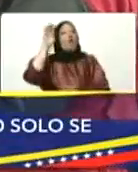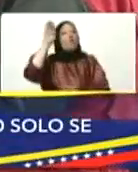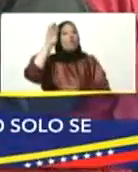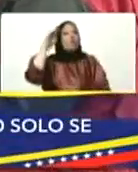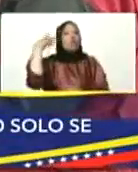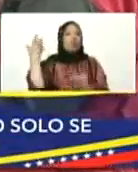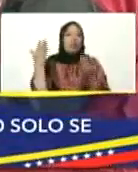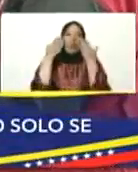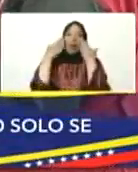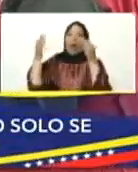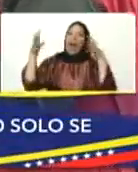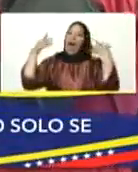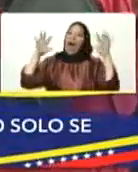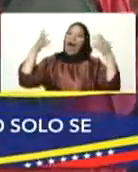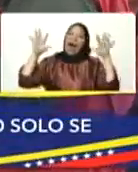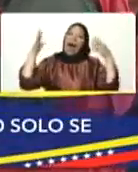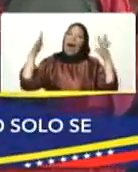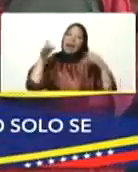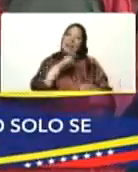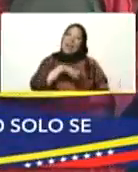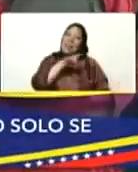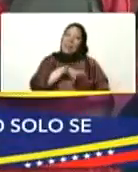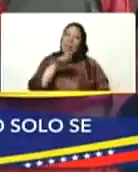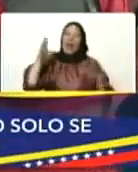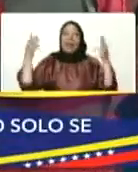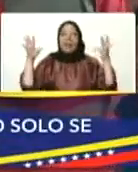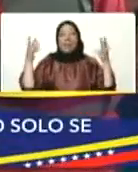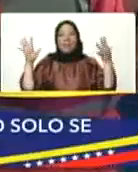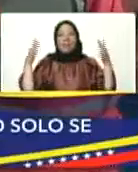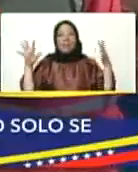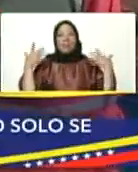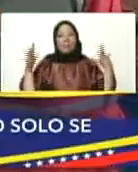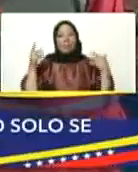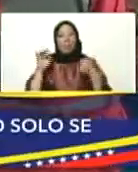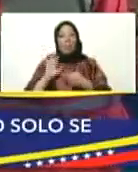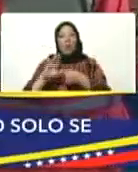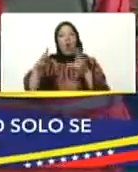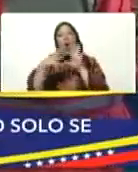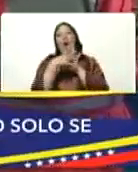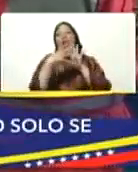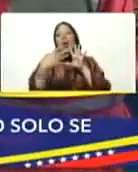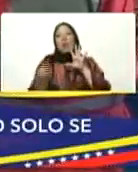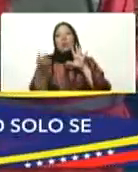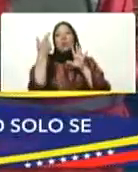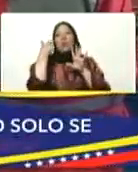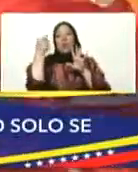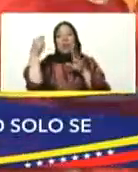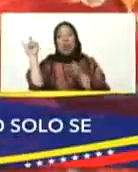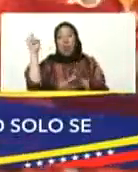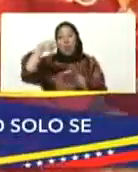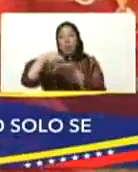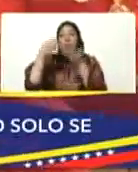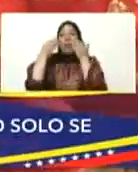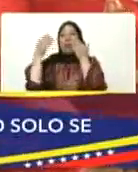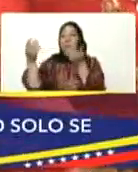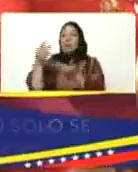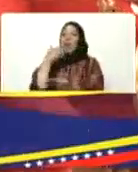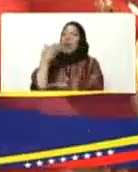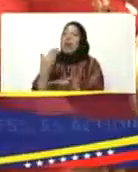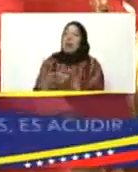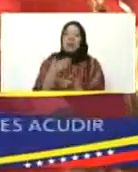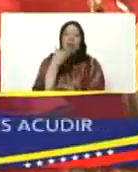A la negación, a la entrega, a lo que ha sido entonces esta entrega de la réplica del sable victorioso de Carabobo que la recibe. Muchas gracias.